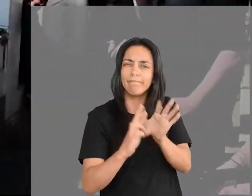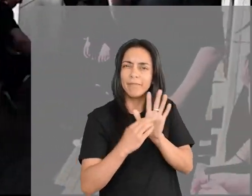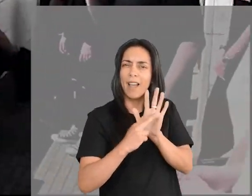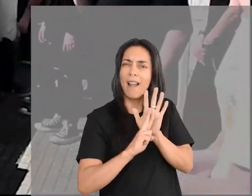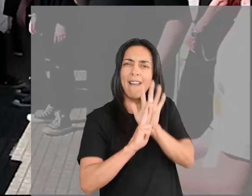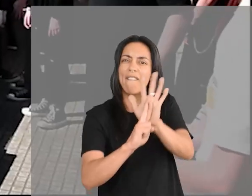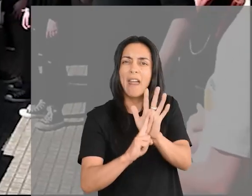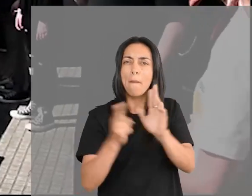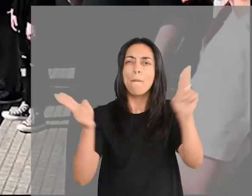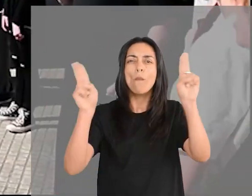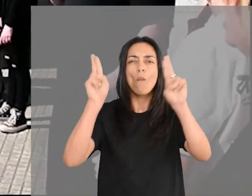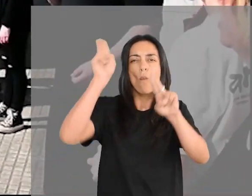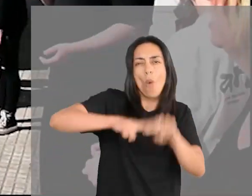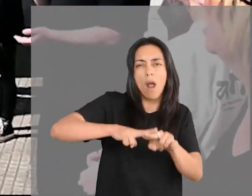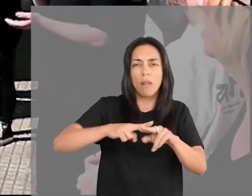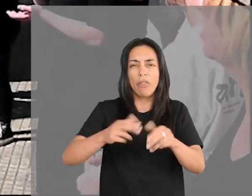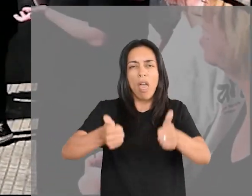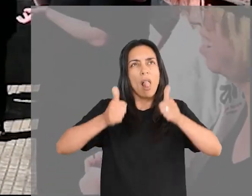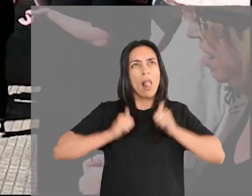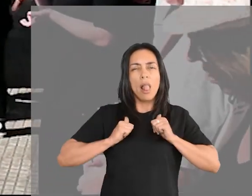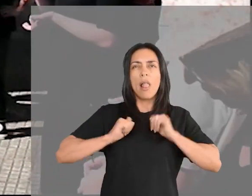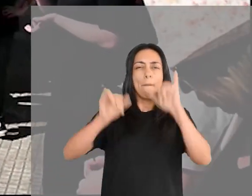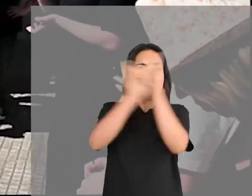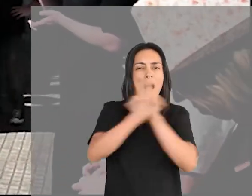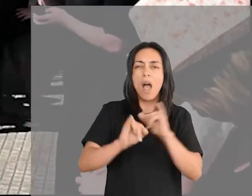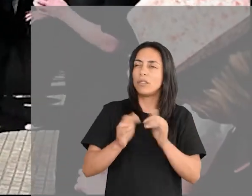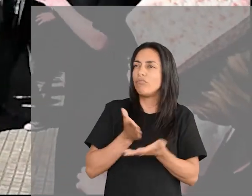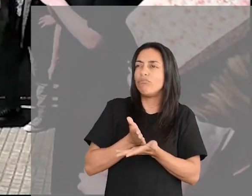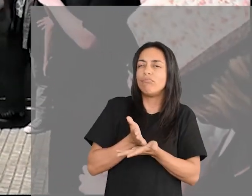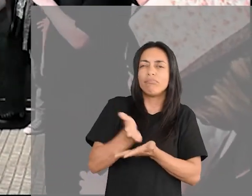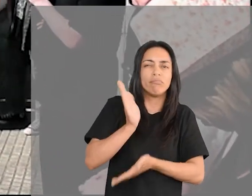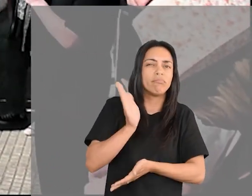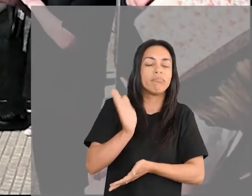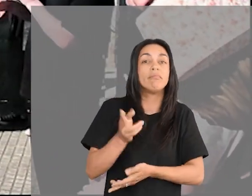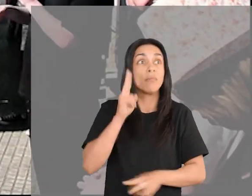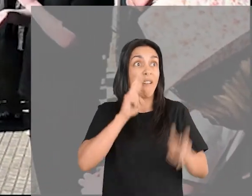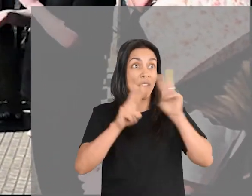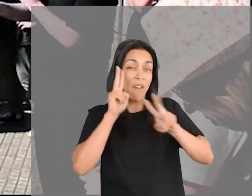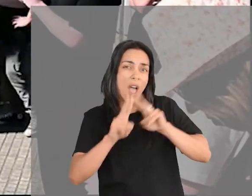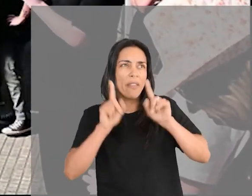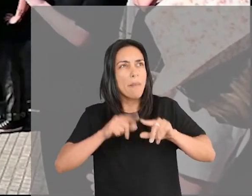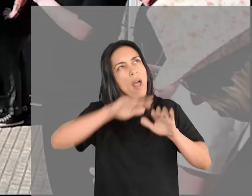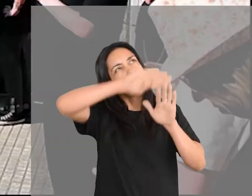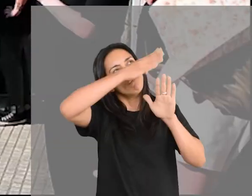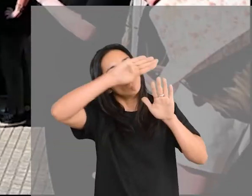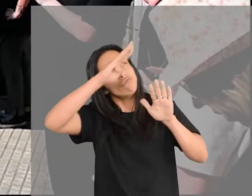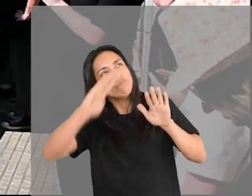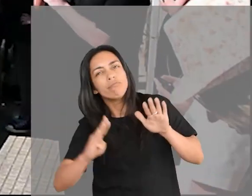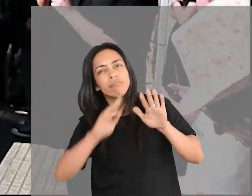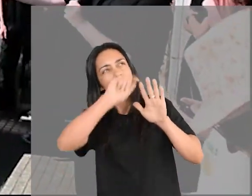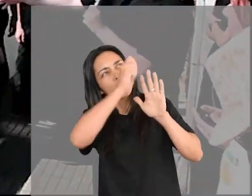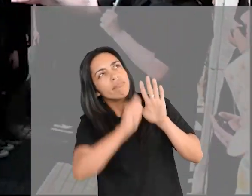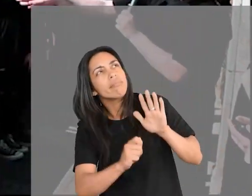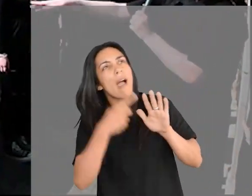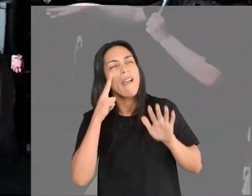Como podemos ver un alto relieve y podemos ver que está el hijo en el centro y los